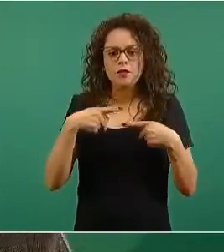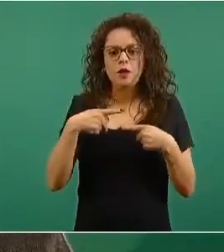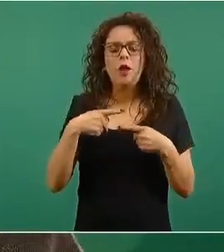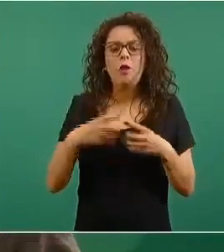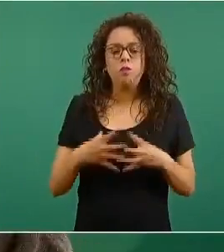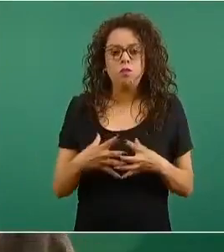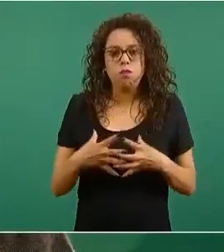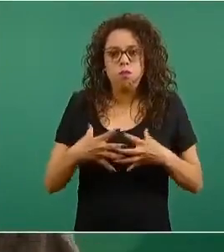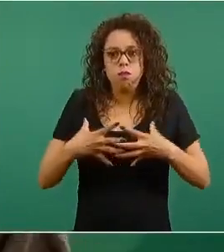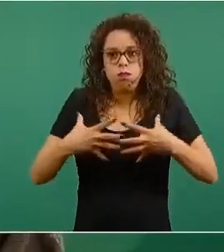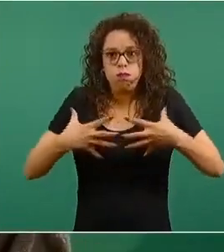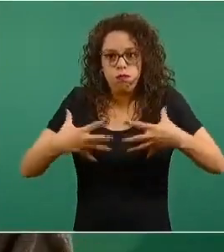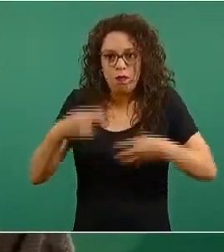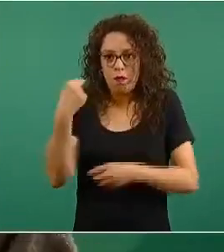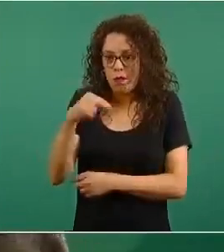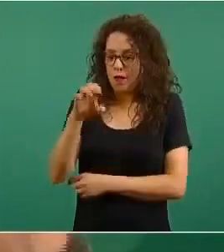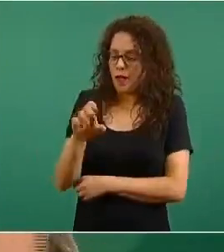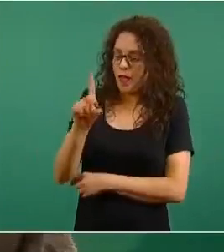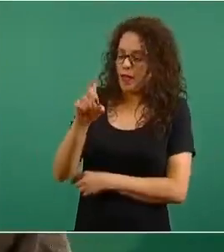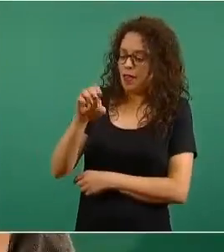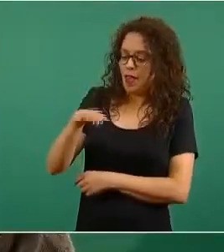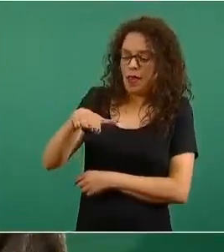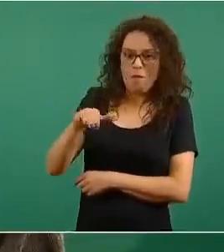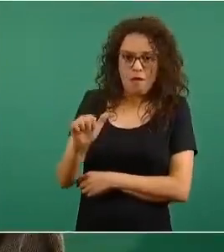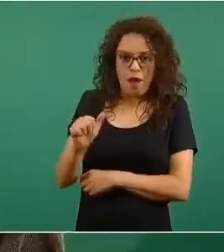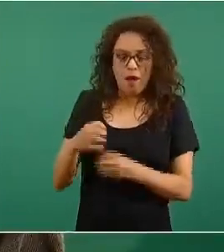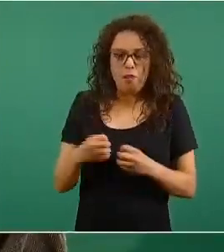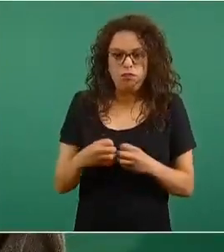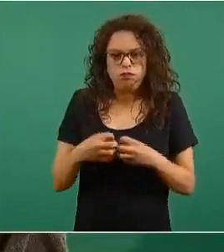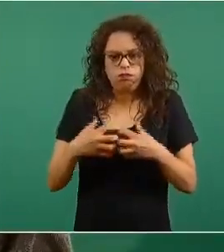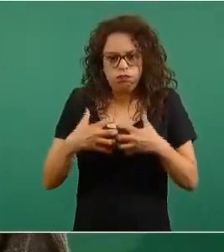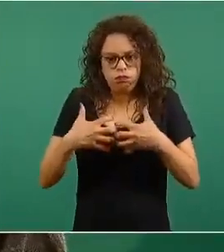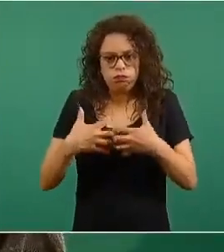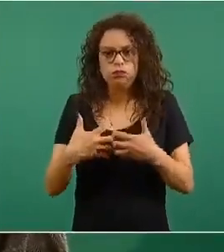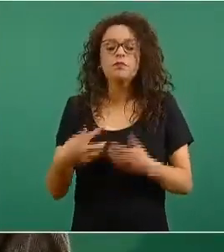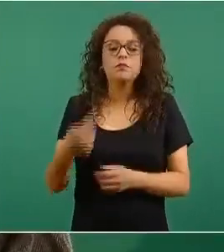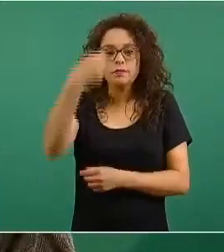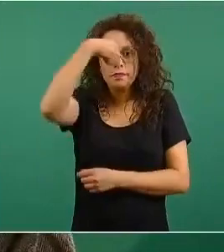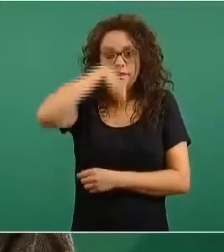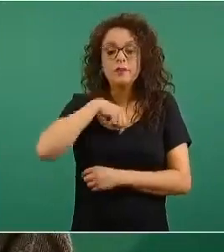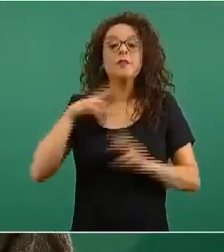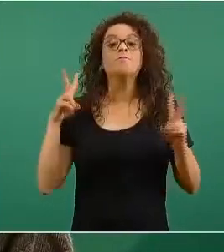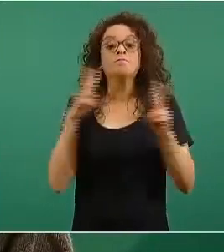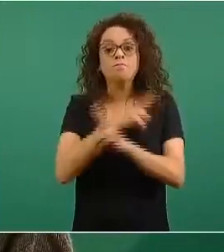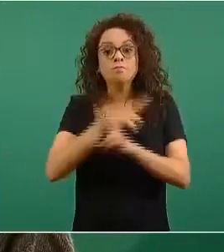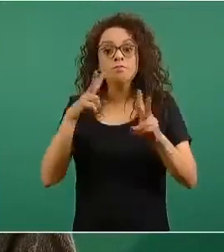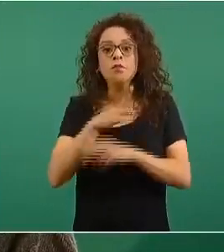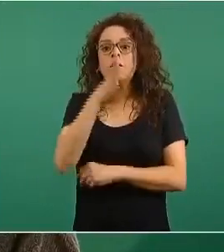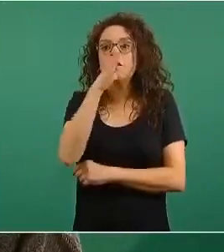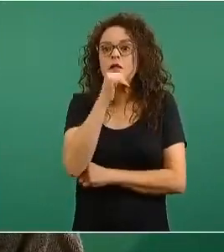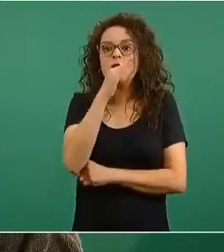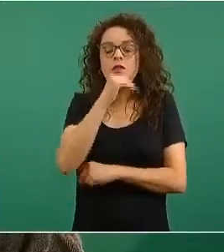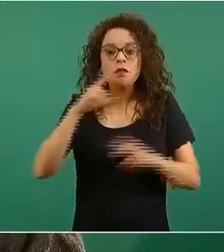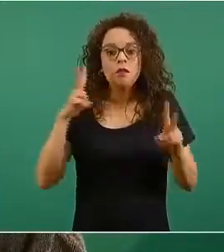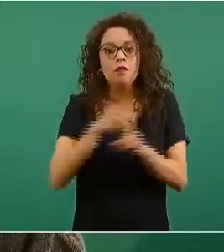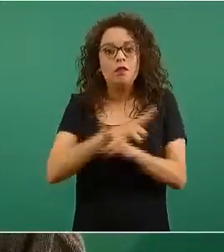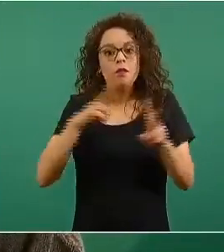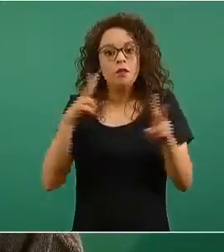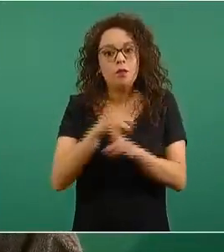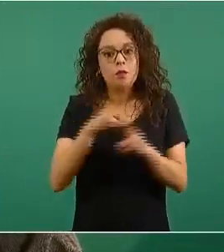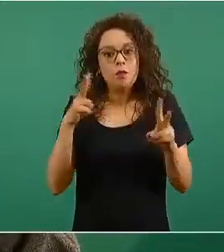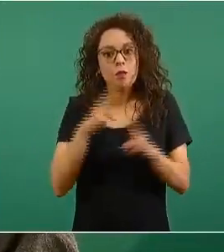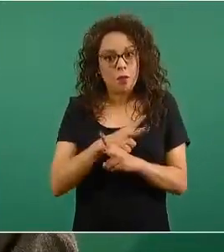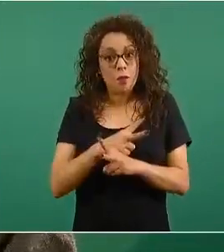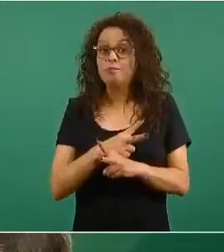hinchazón, edema, como conocemos médicamente, esto se inflama la vía respiratoria y tiene dificultad para respirar, alguien